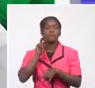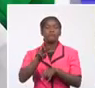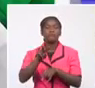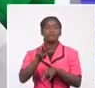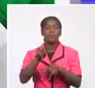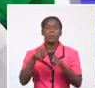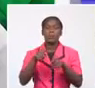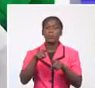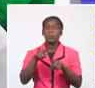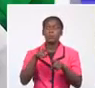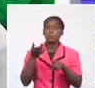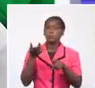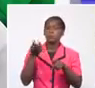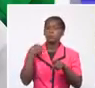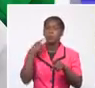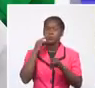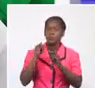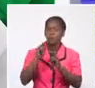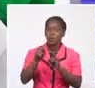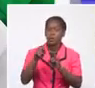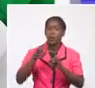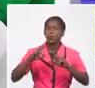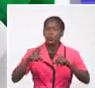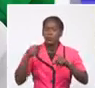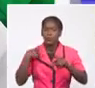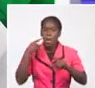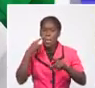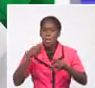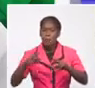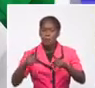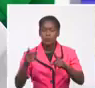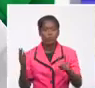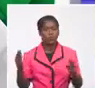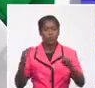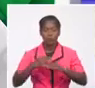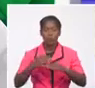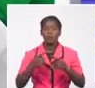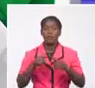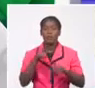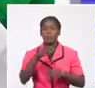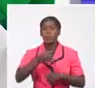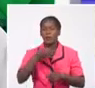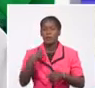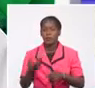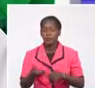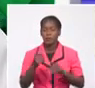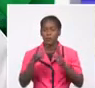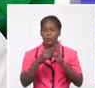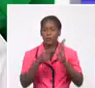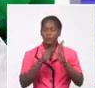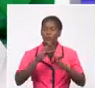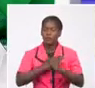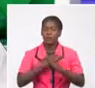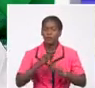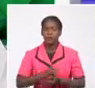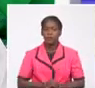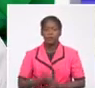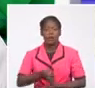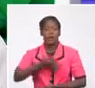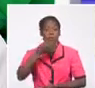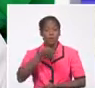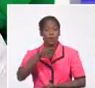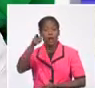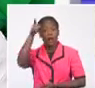repetir y se esclareció. Que planteaban que unos científicos alemanes habían evidenciado que no era un virus, que era